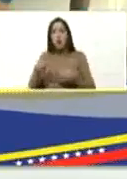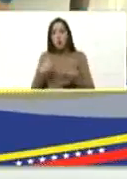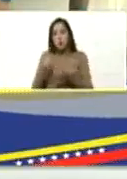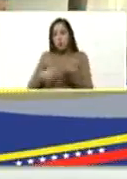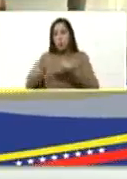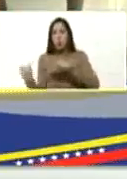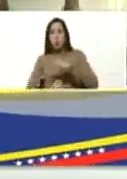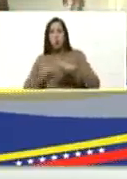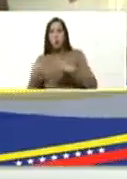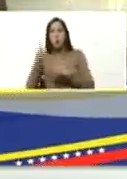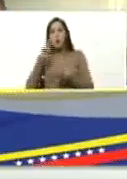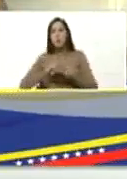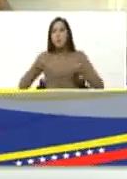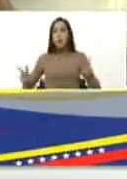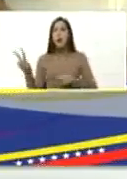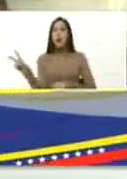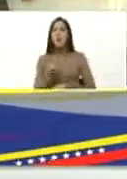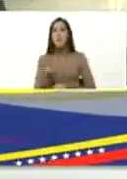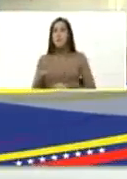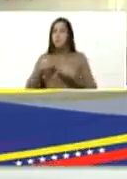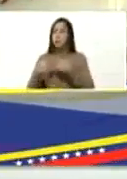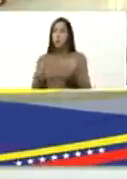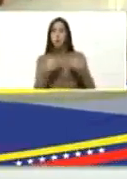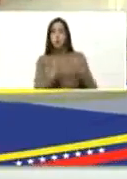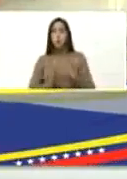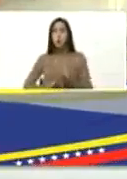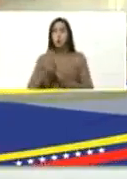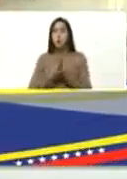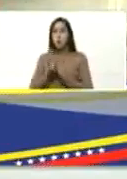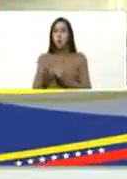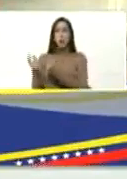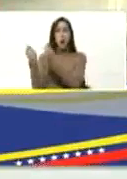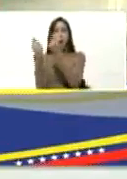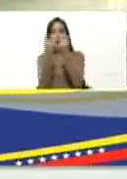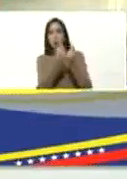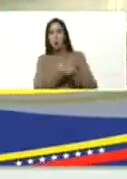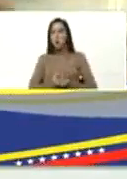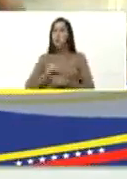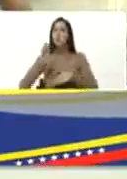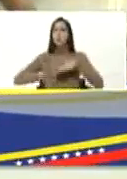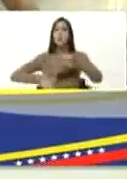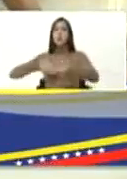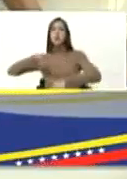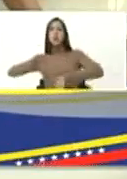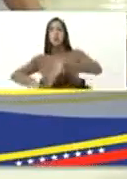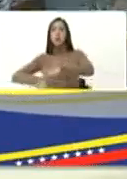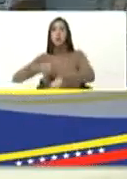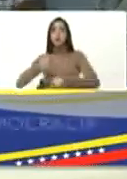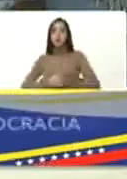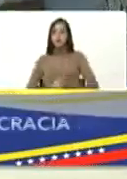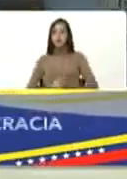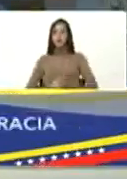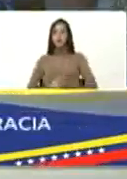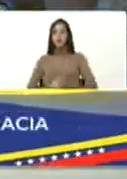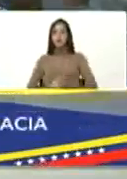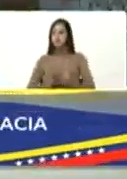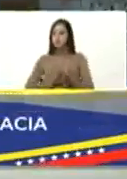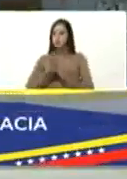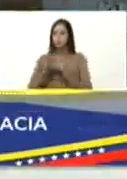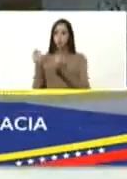paz del país, y que se abrieran las puertas del crecimiento económico paso a paso. Crecimiento